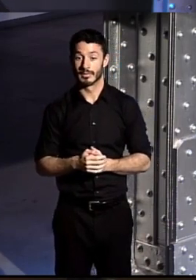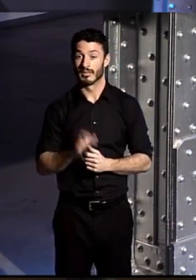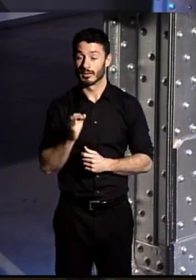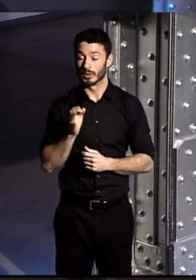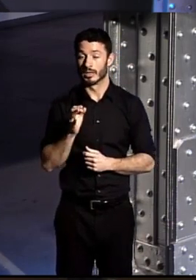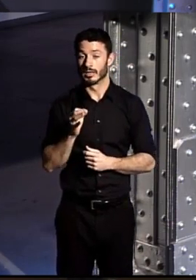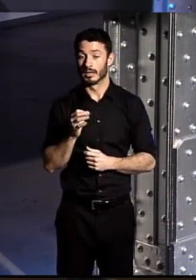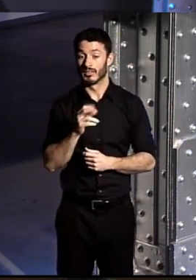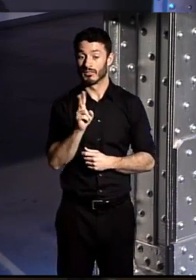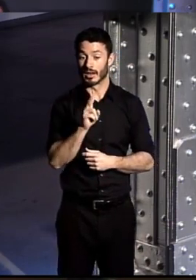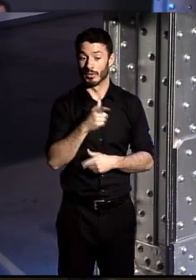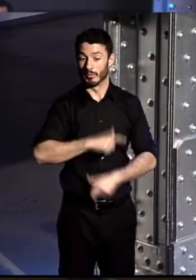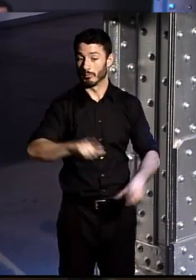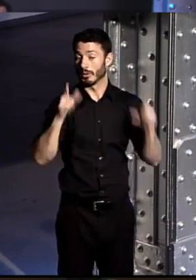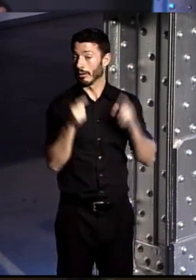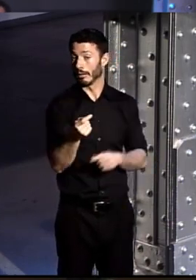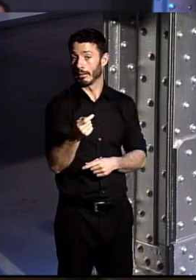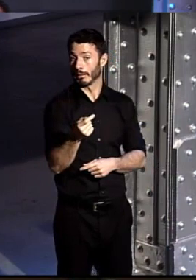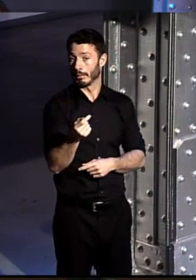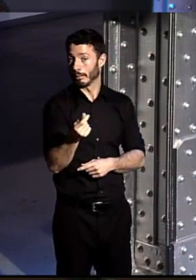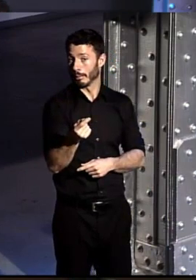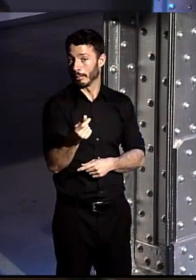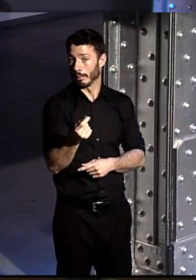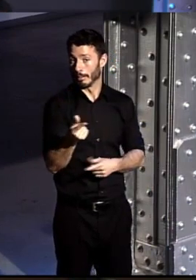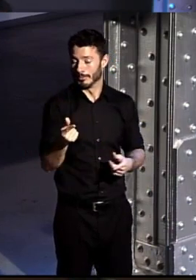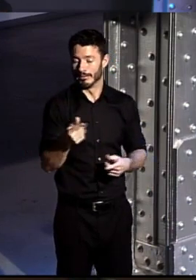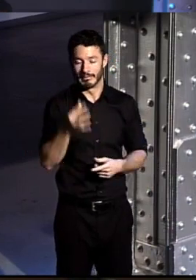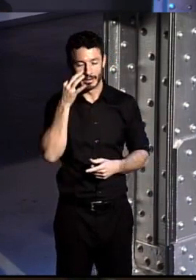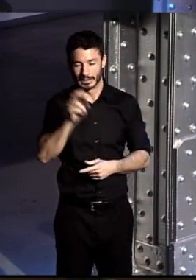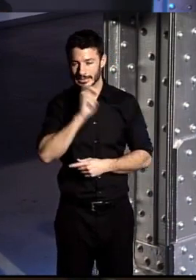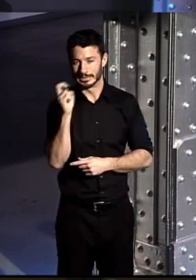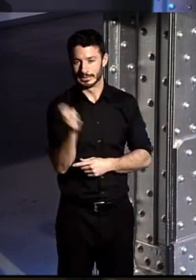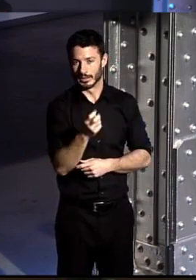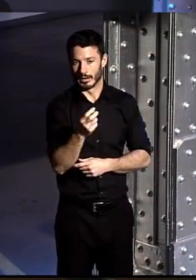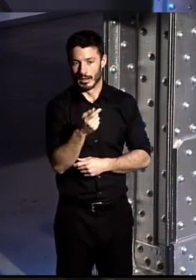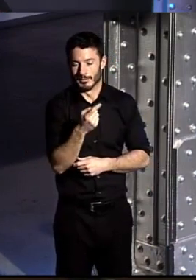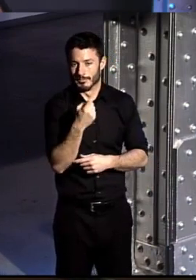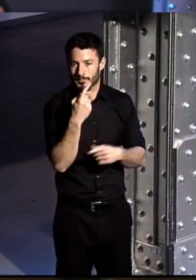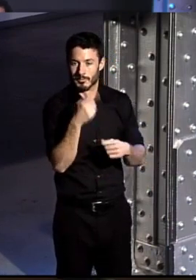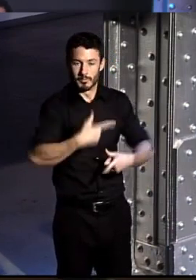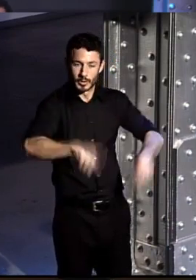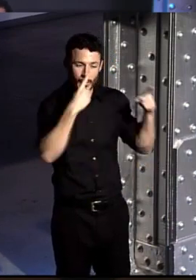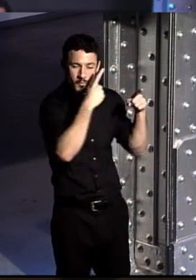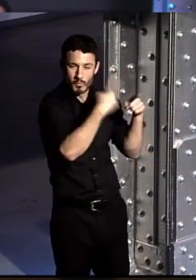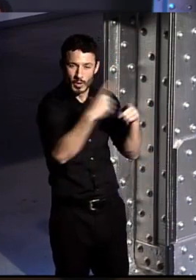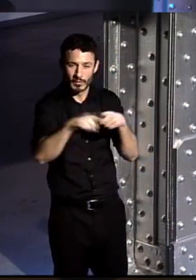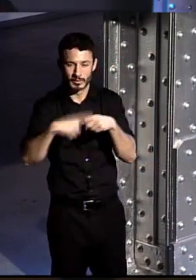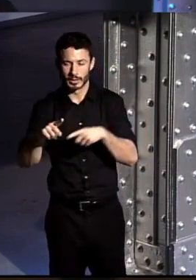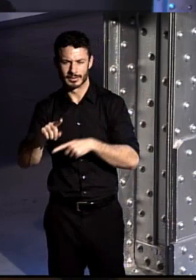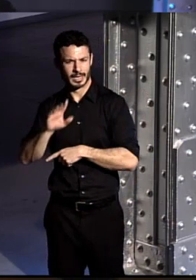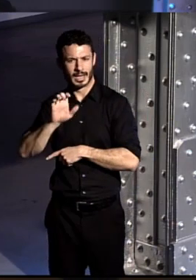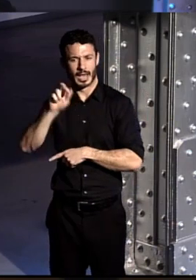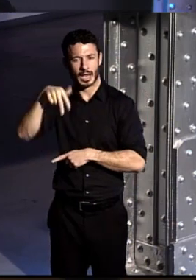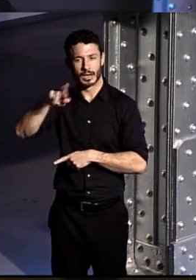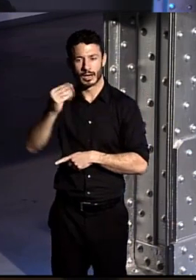poquitos personajes, Verne. Sí, es que claro, esto nos da para... Hay para todos los gustos, también es cierto. Vamos a ver qué está haciendo Enrique mientras tanto.